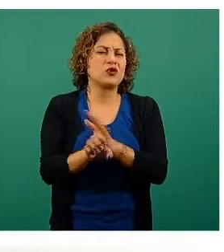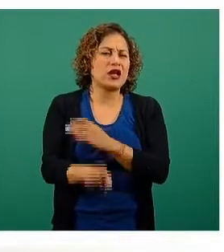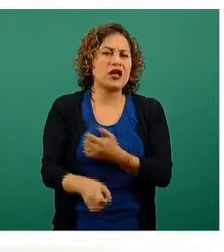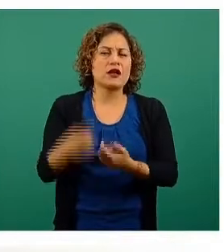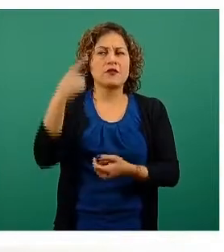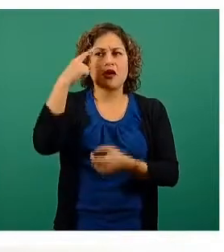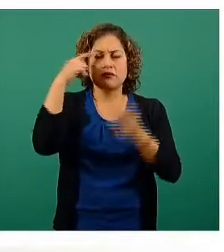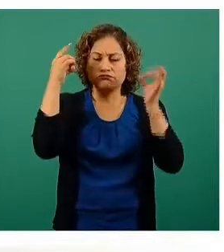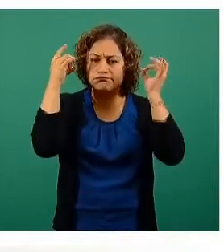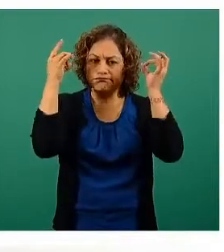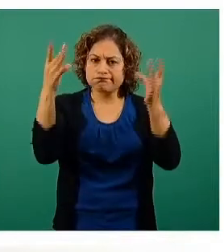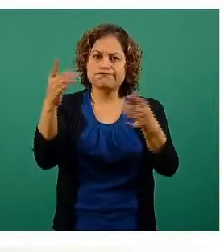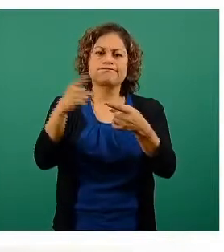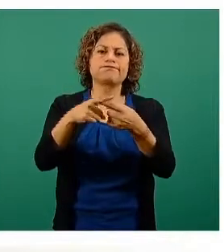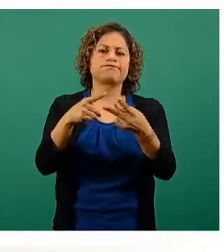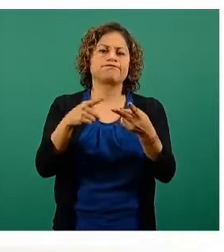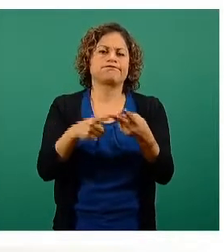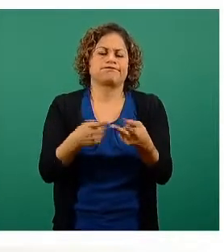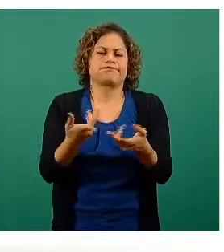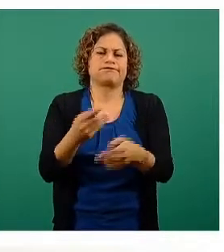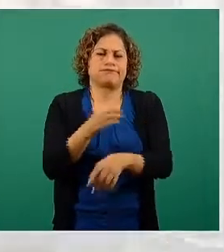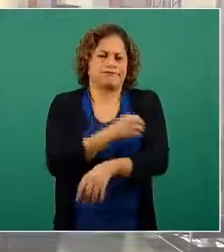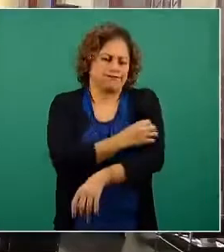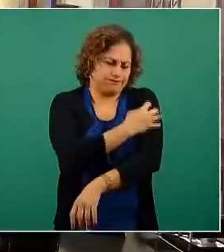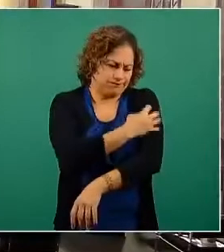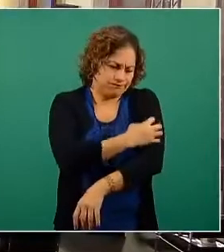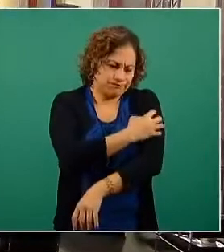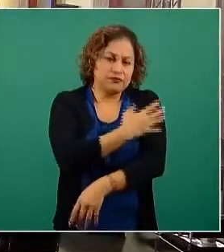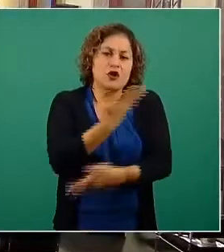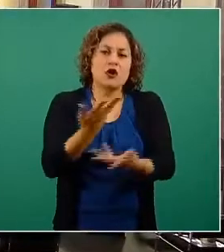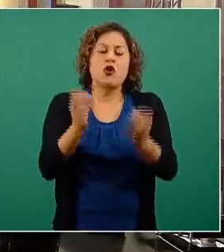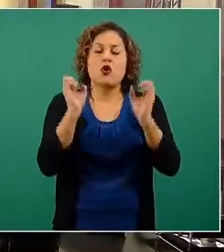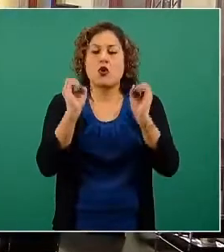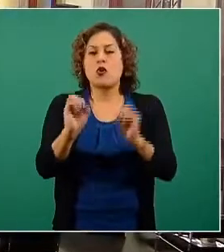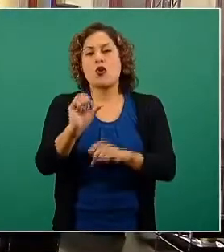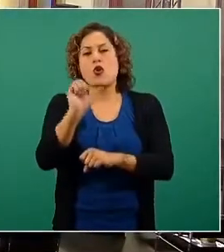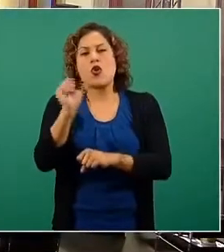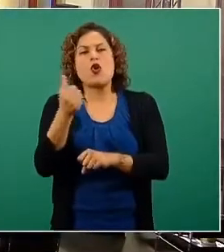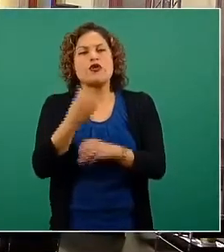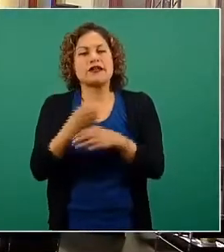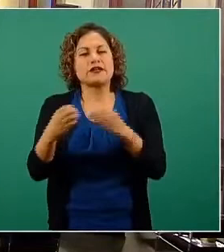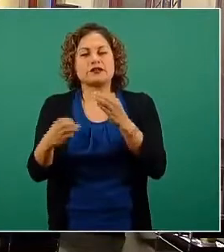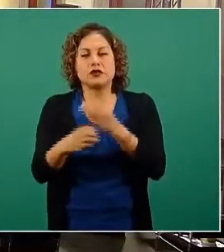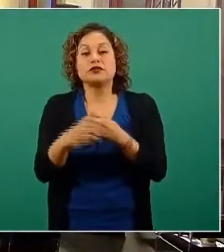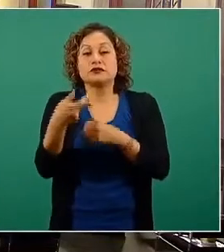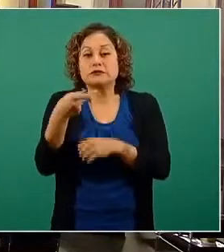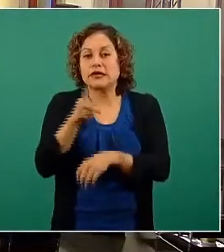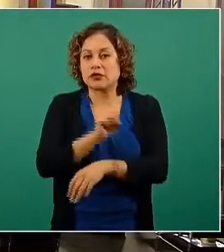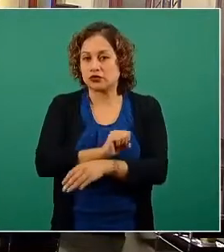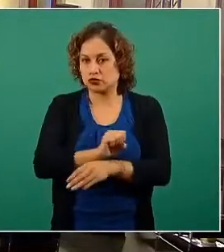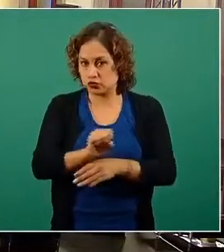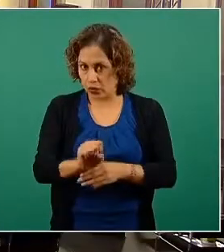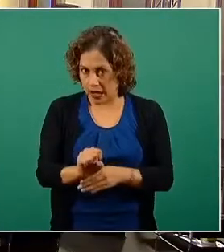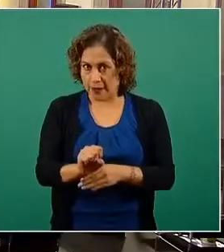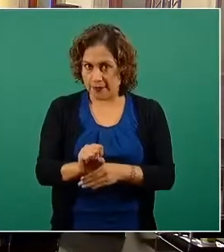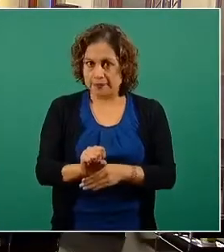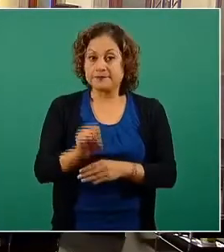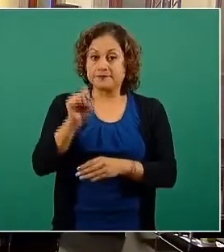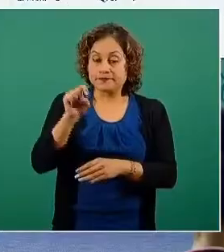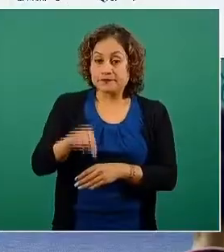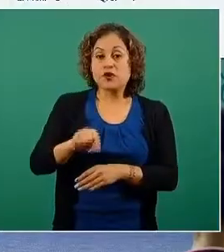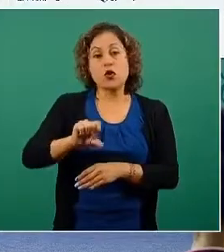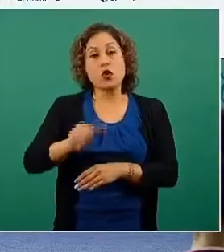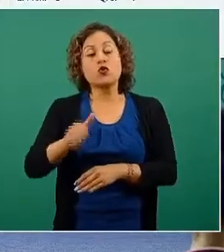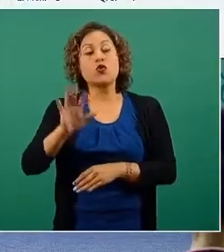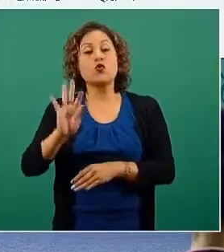¿no? Prurito, y etcétera, con algunos otros signos y síntomas, pero que son leves. Y tan solo 47 se